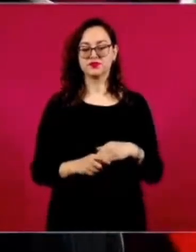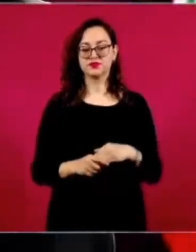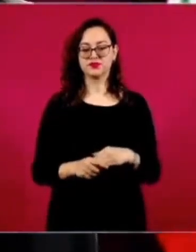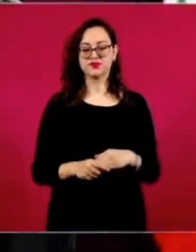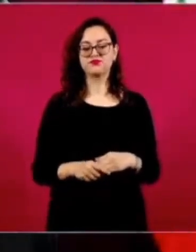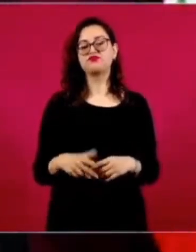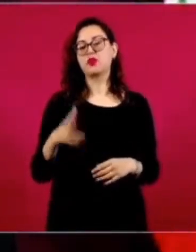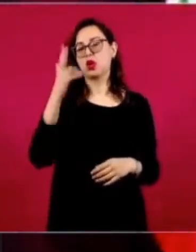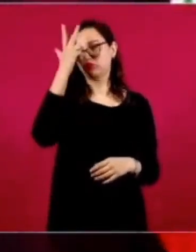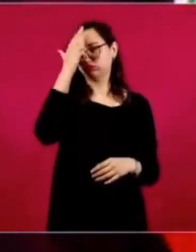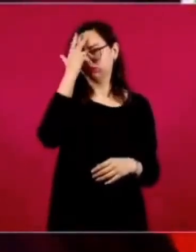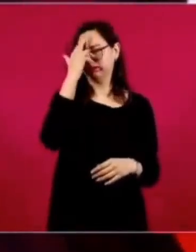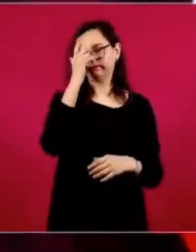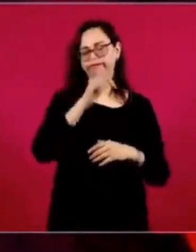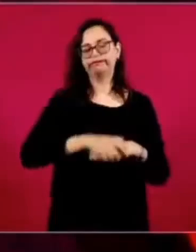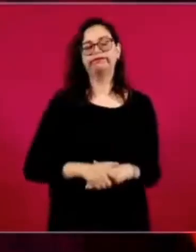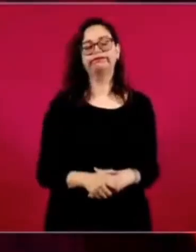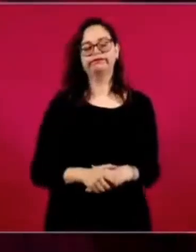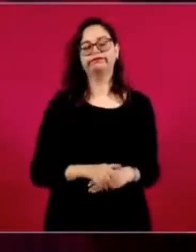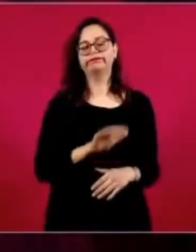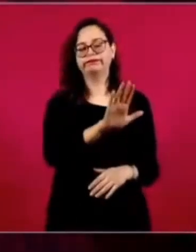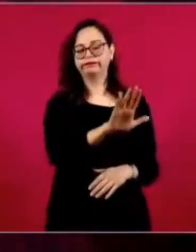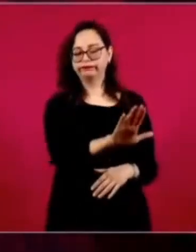te doy un consejo,